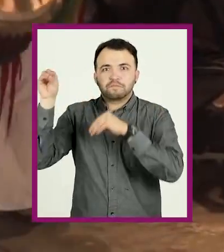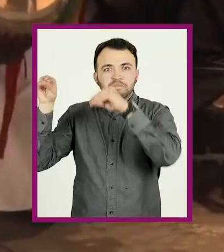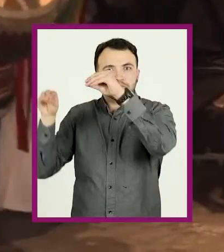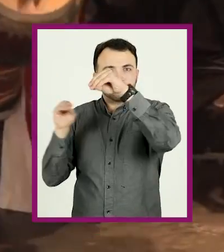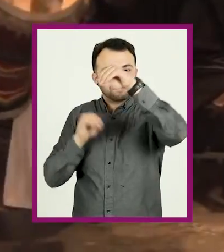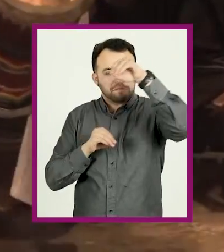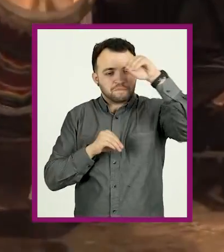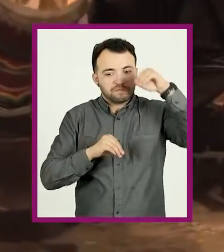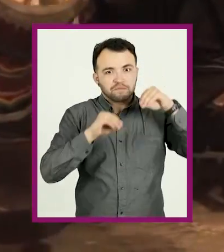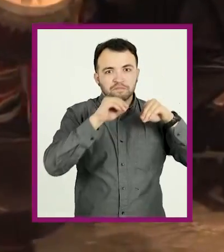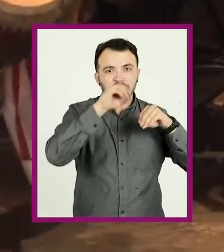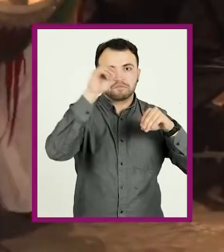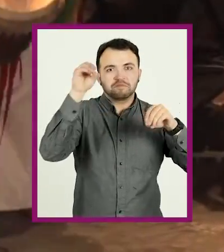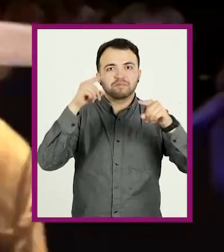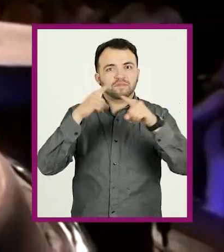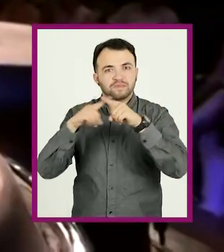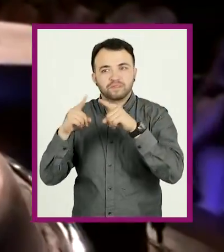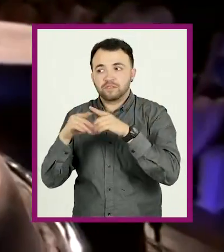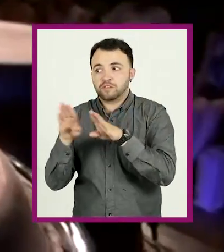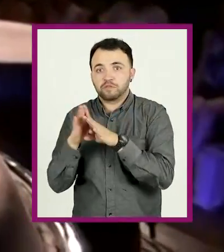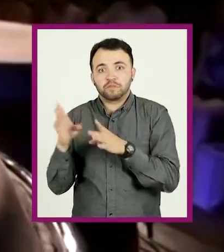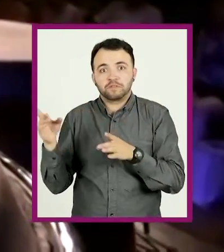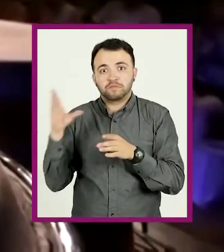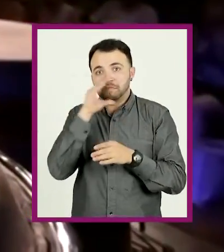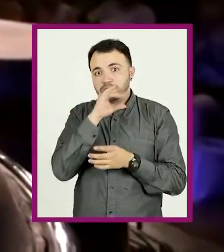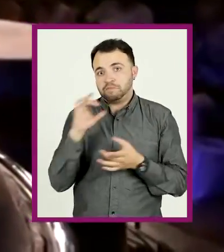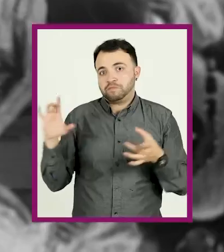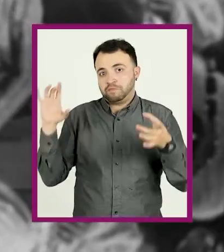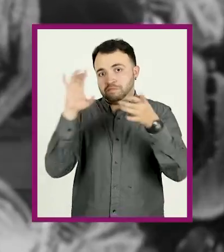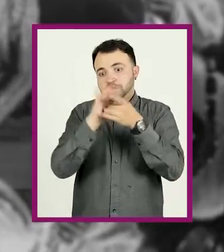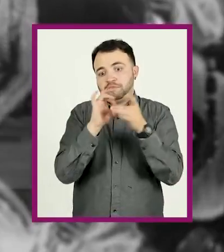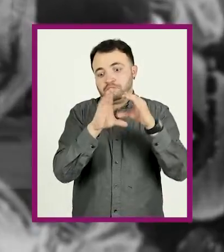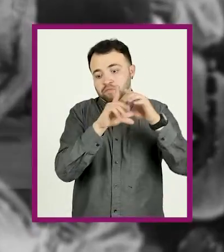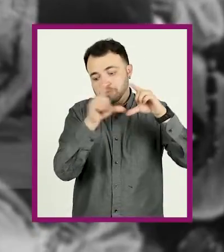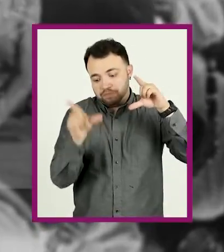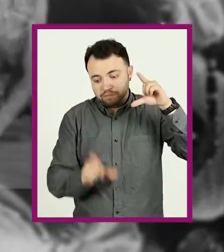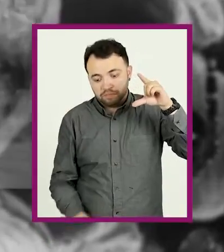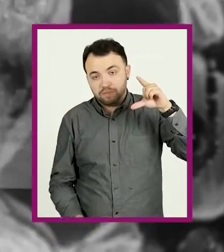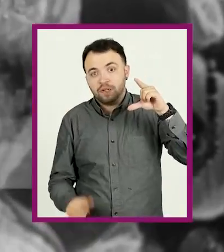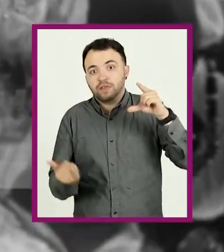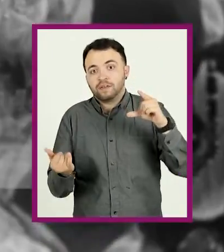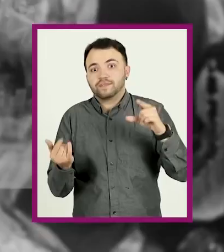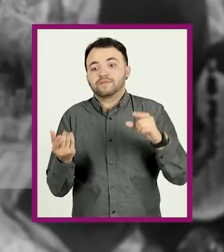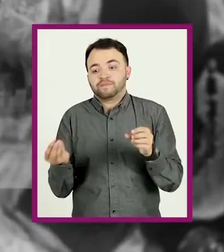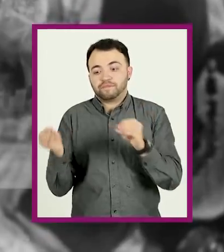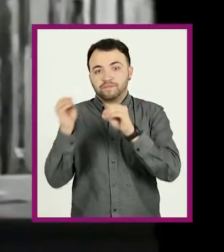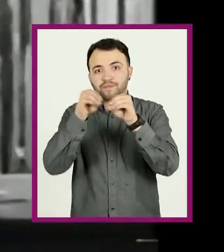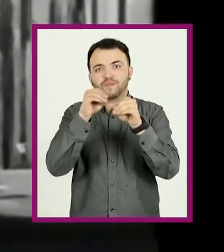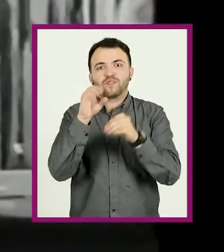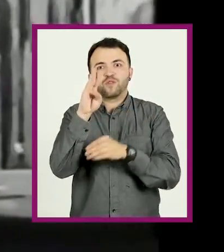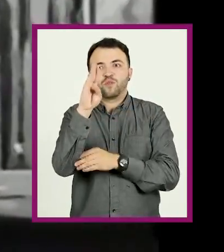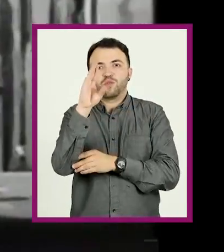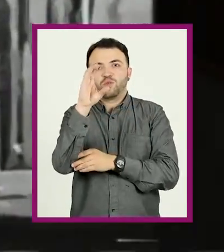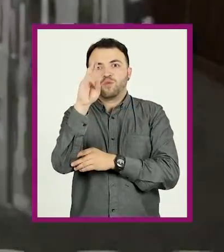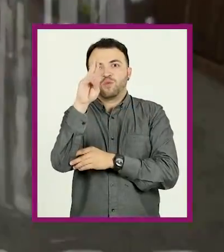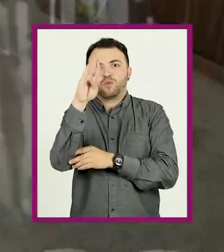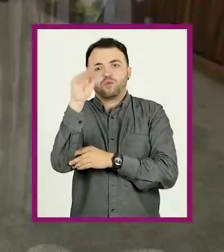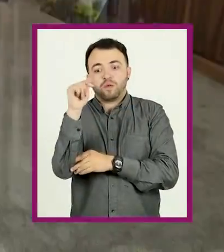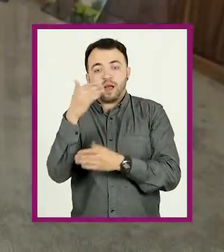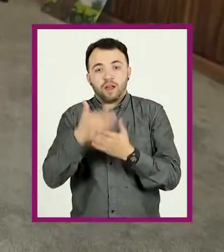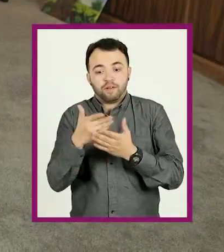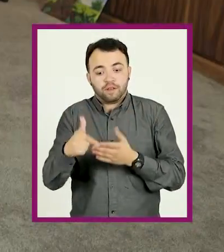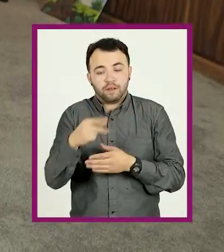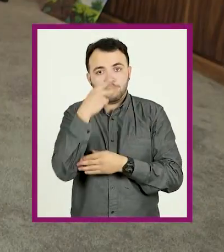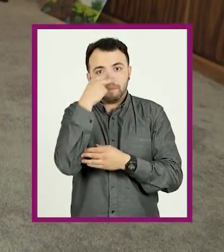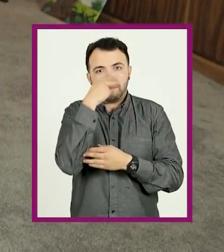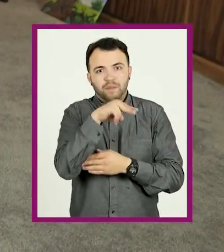vínculo constante con Latinoamérica. De ahí brincamos a Cuba y estamos de vuelta en México y en una zona con una riqueza